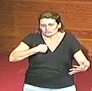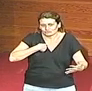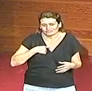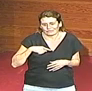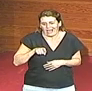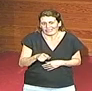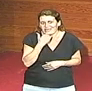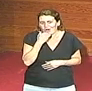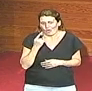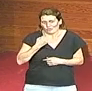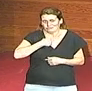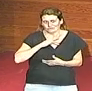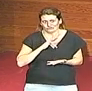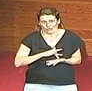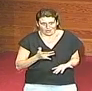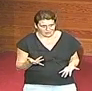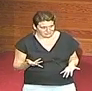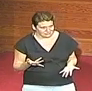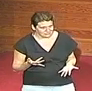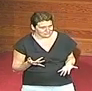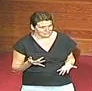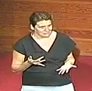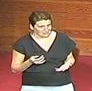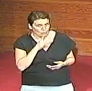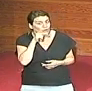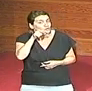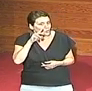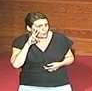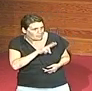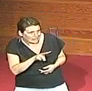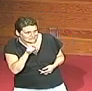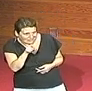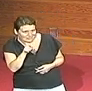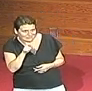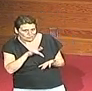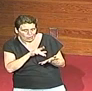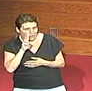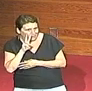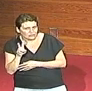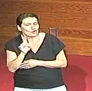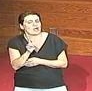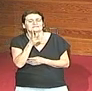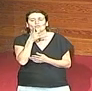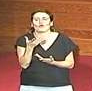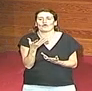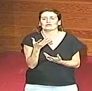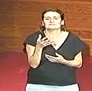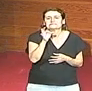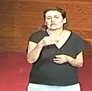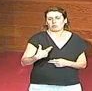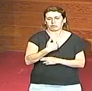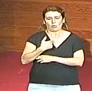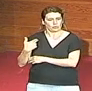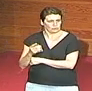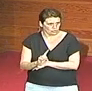yo lo pensé, porque tú vas allí y no ves. No es como tener al señor que te puede disparar,